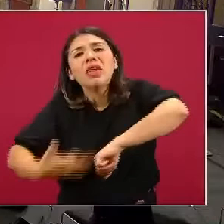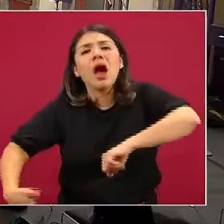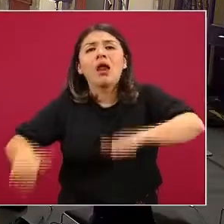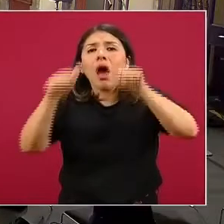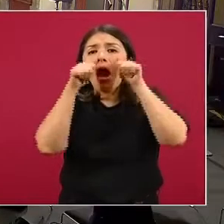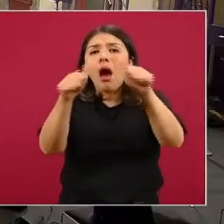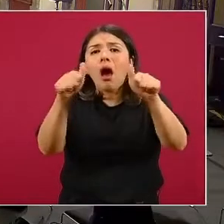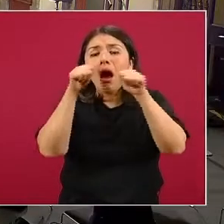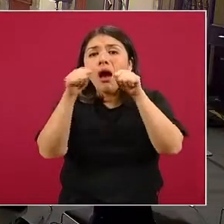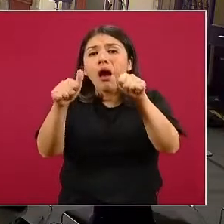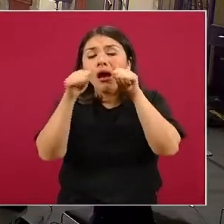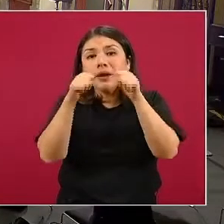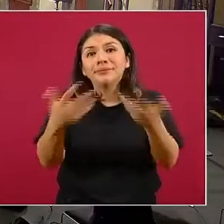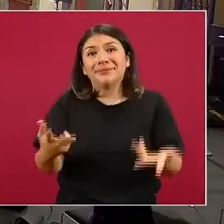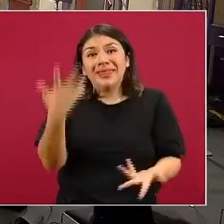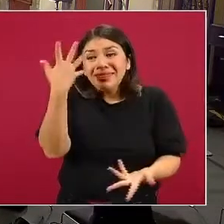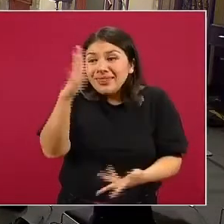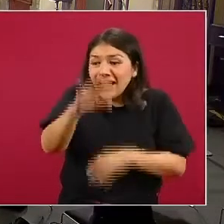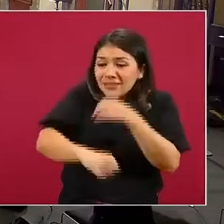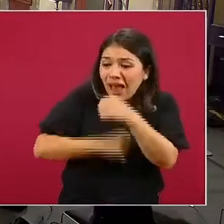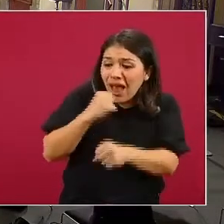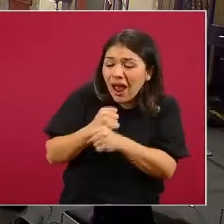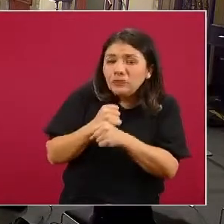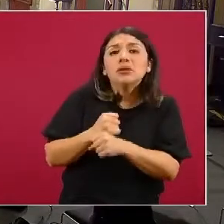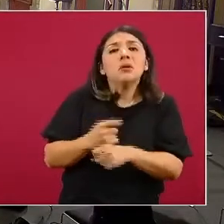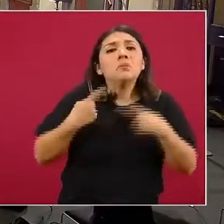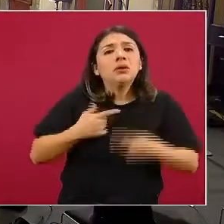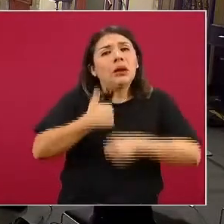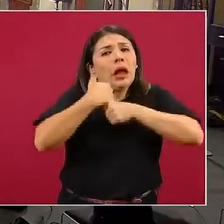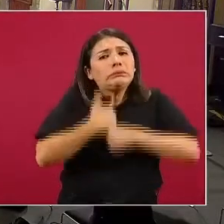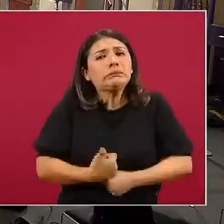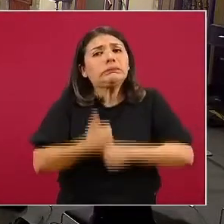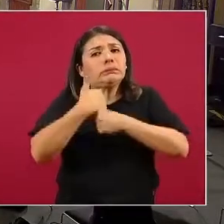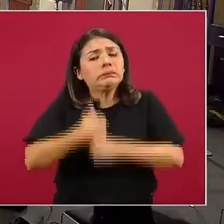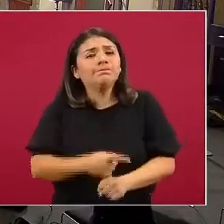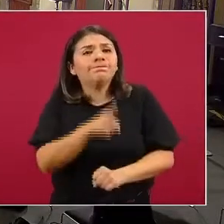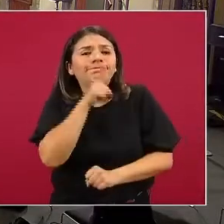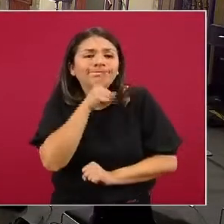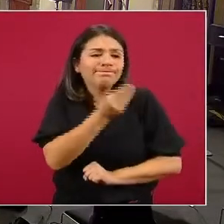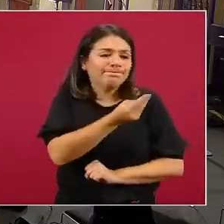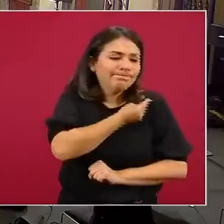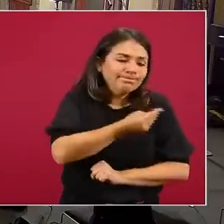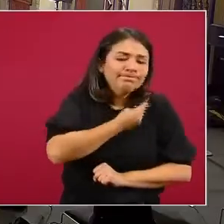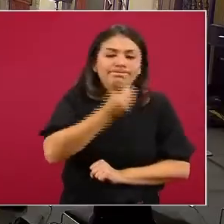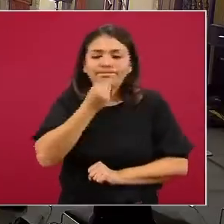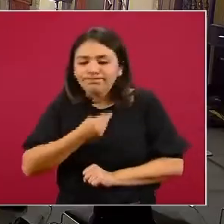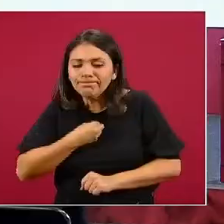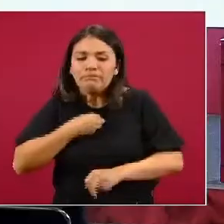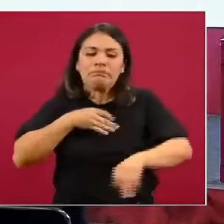que son 10 años que han impactado en la vida de los sujetos en sufrimiento, en